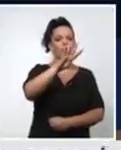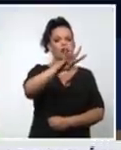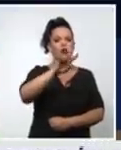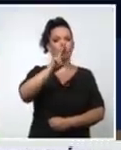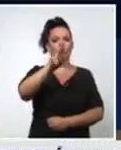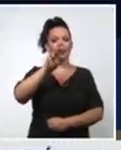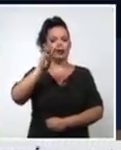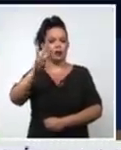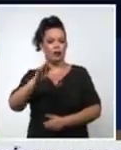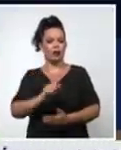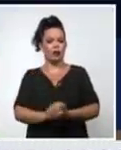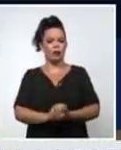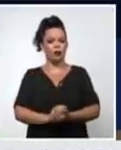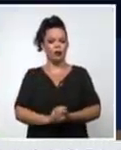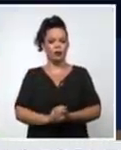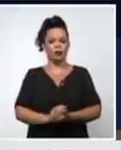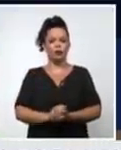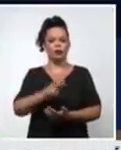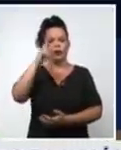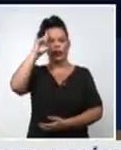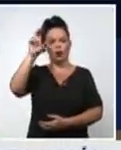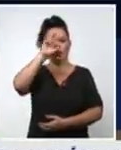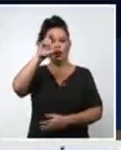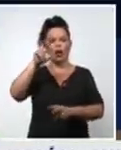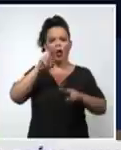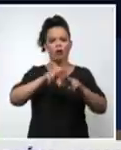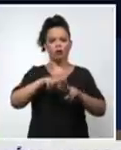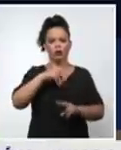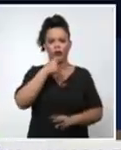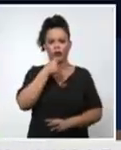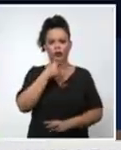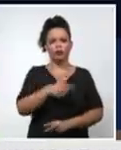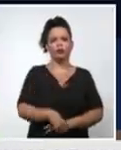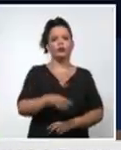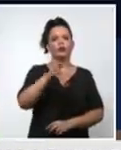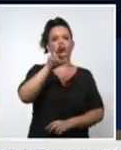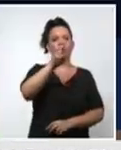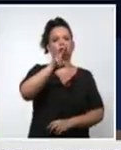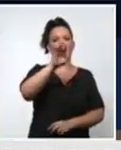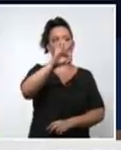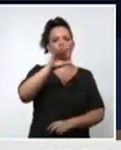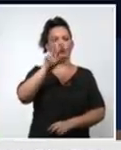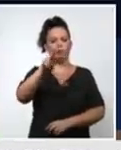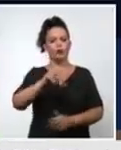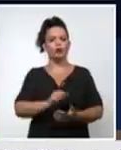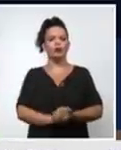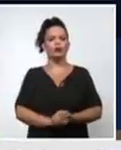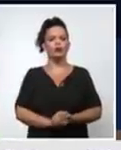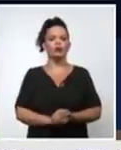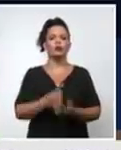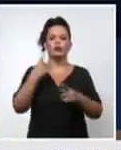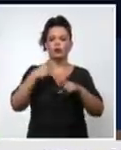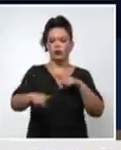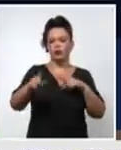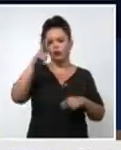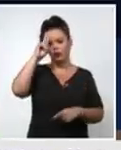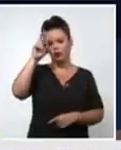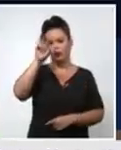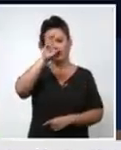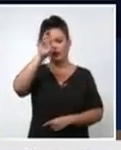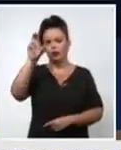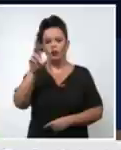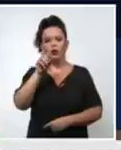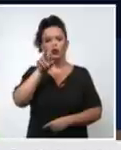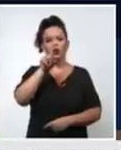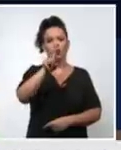Hospital Hermanos Amajeira, 382, el Centro de Ingeniería Genética y Biotecnología, 314, el